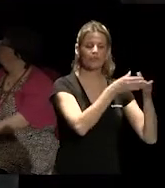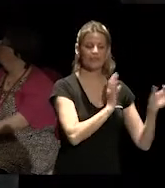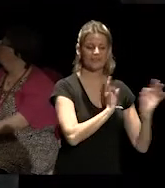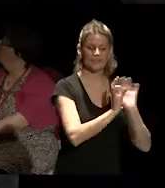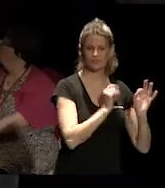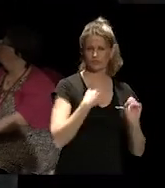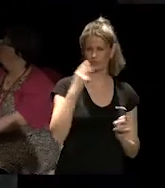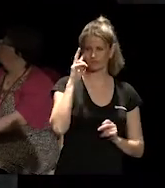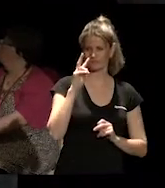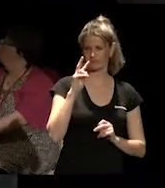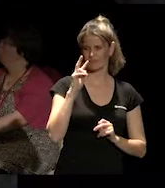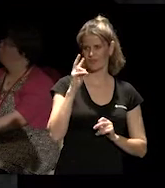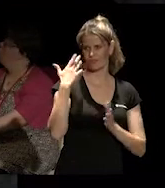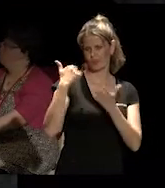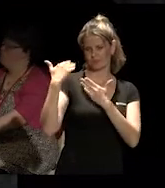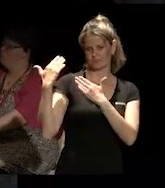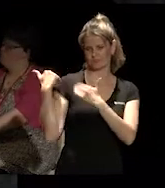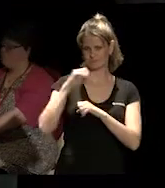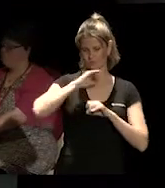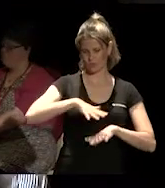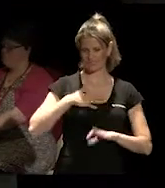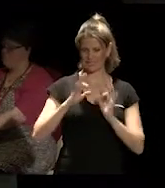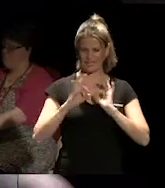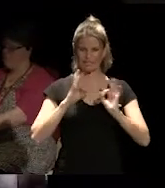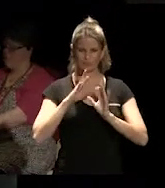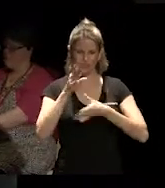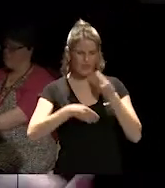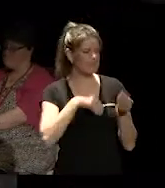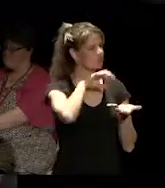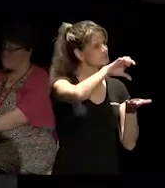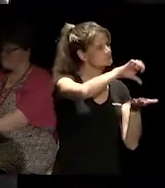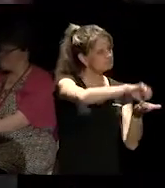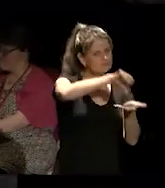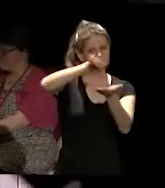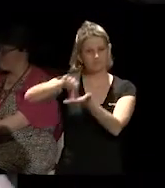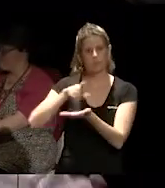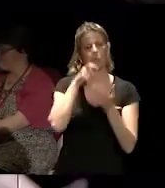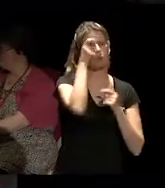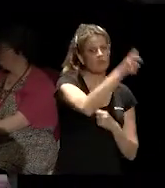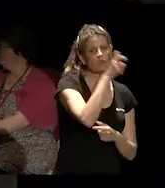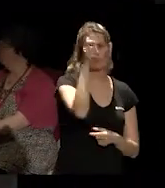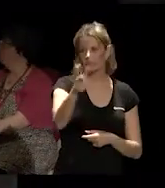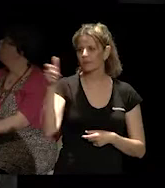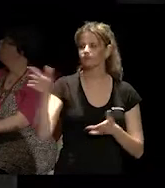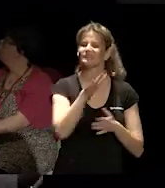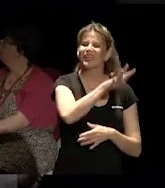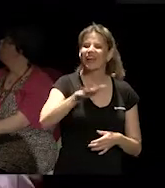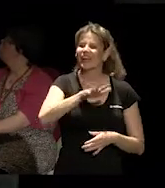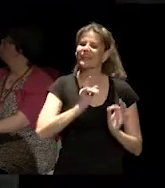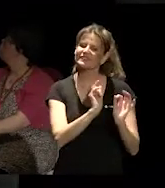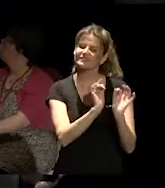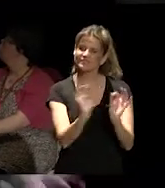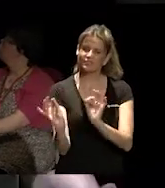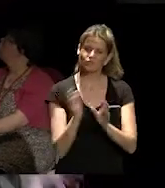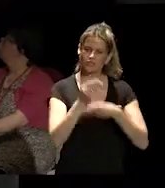vengo de un territorio en el que el teatro se hace en cada pueblo, en cada sitio, pero también del teatro profesional, es por naturaleza